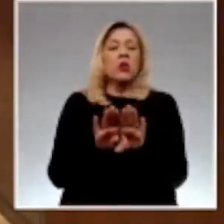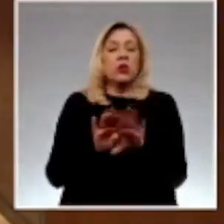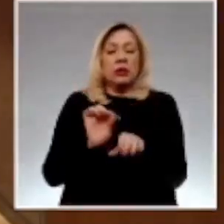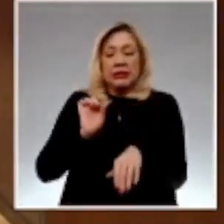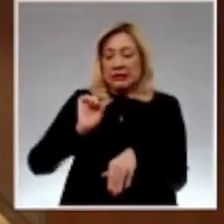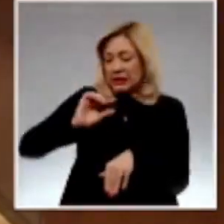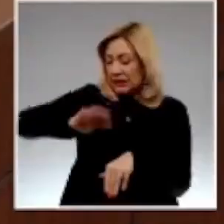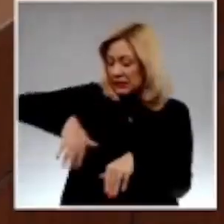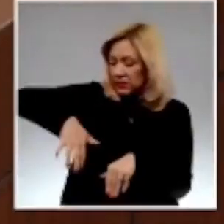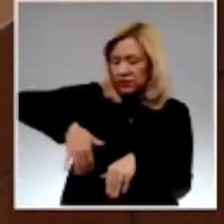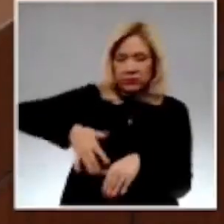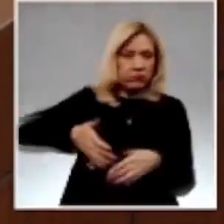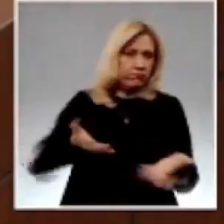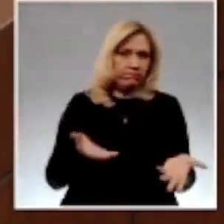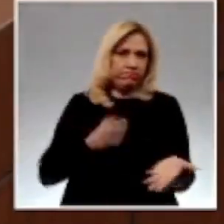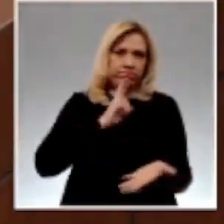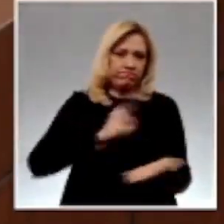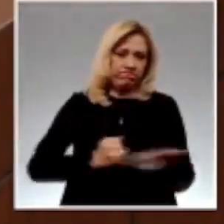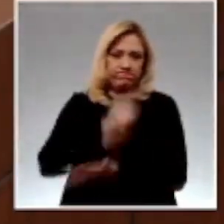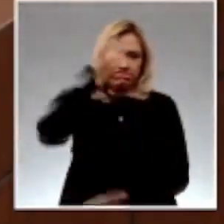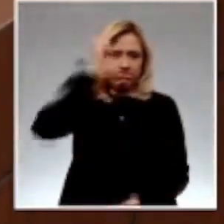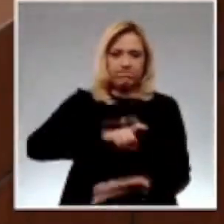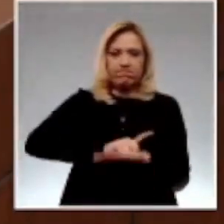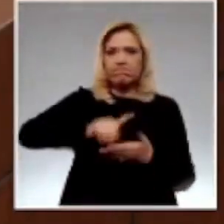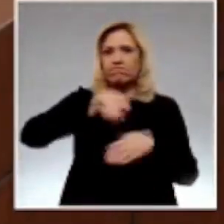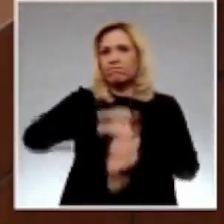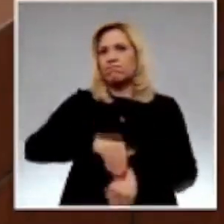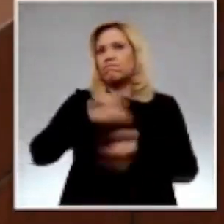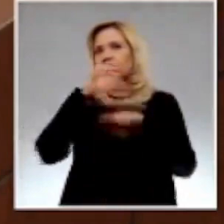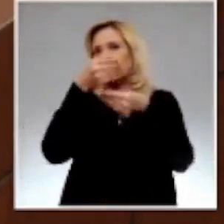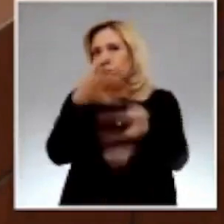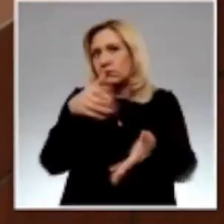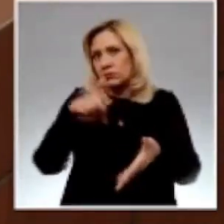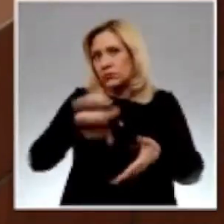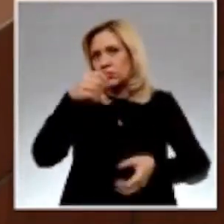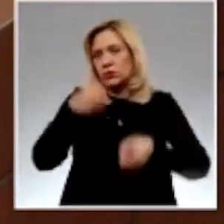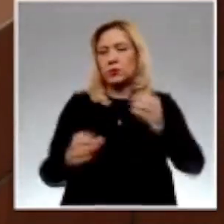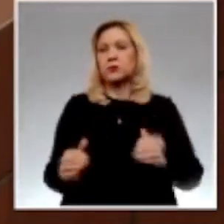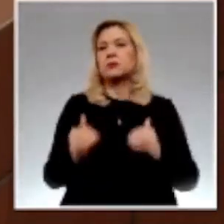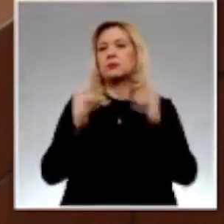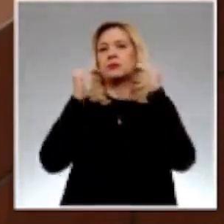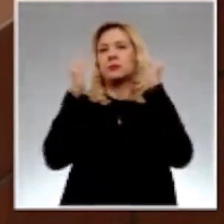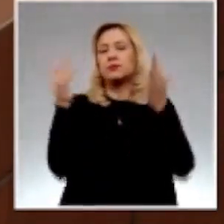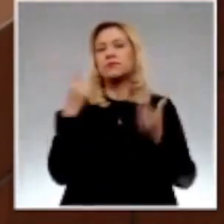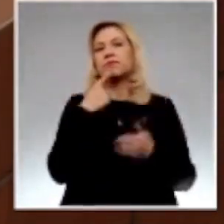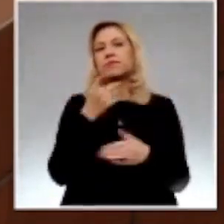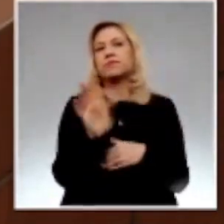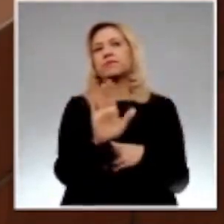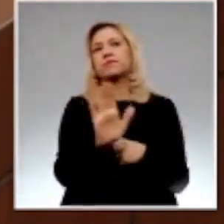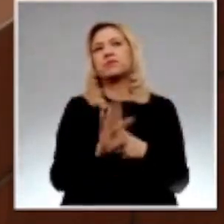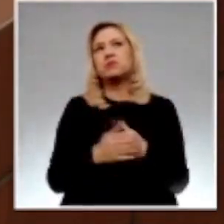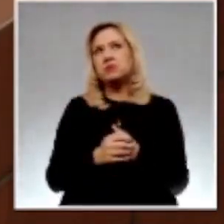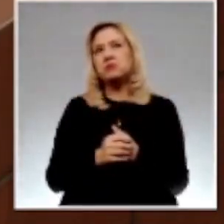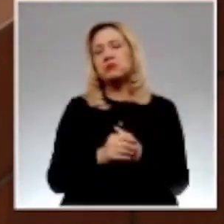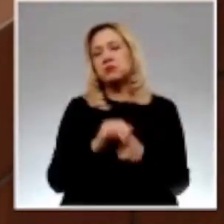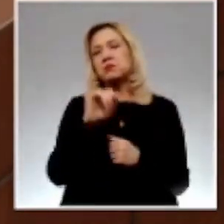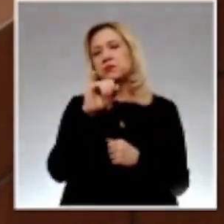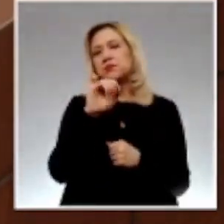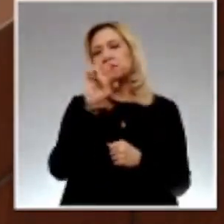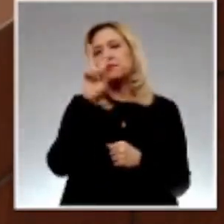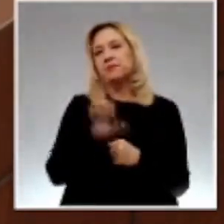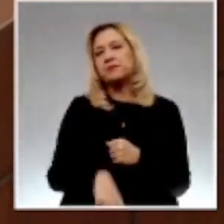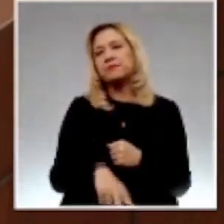magistrado Reyes Rodríguez monaron se pronunció en contra del proyecto al señalar que sí hubo una transgresión al artículo